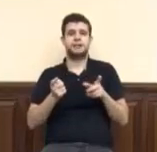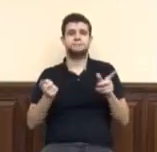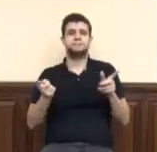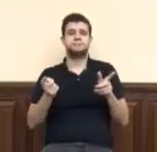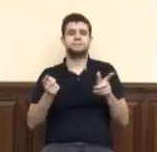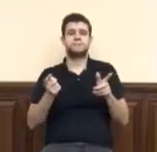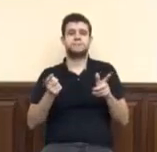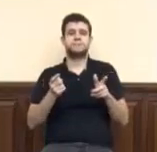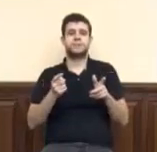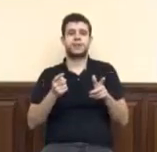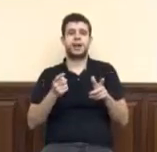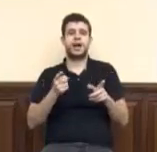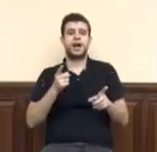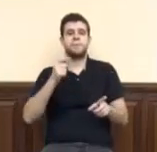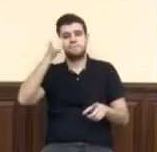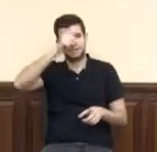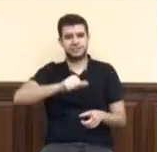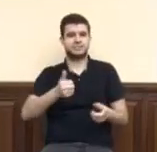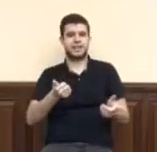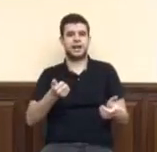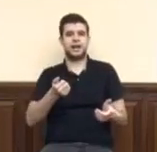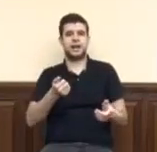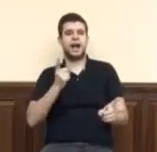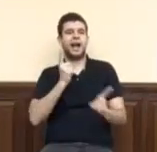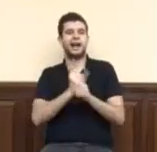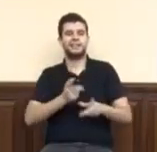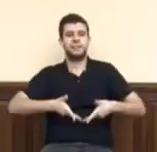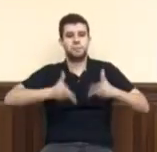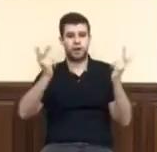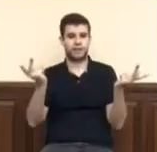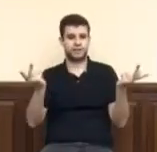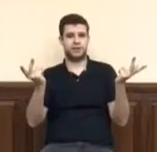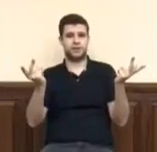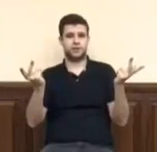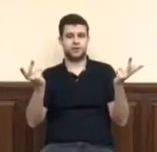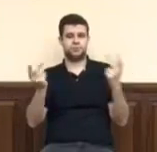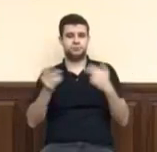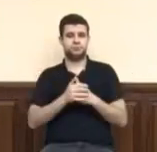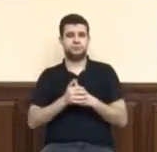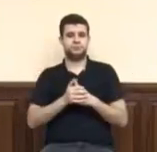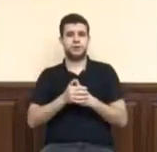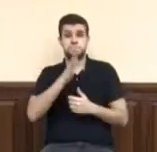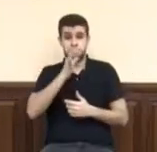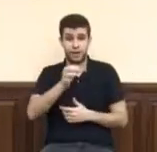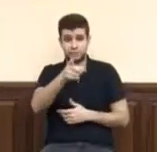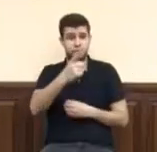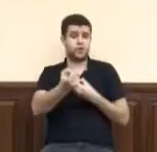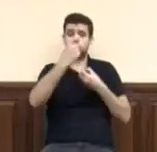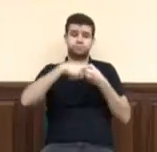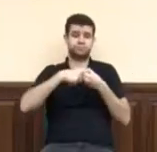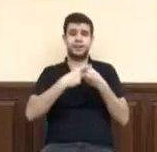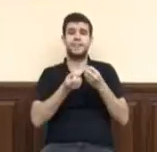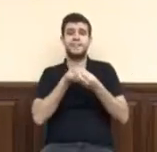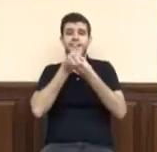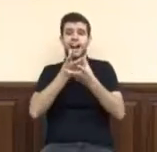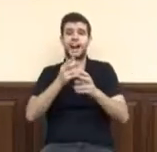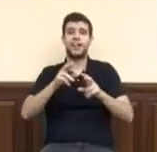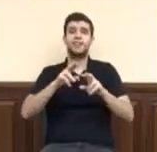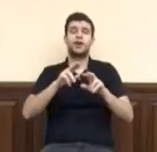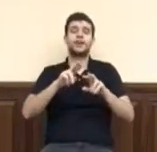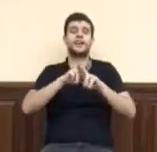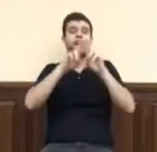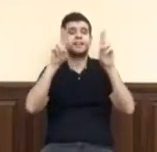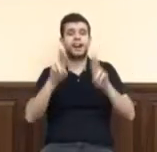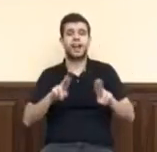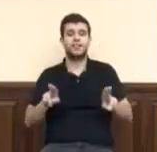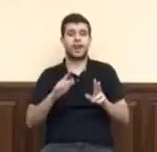es antidemocrático y es supremacista. Y por eso ni suscriben la Declaración Internacional